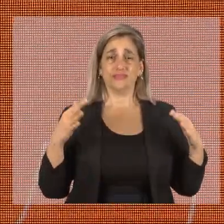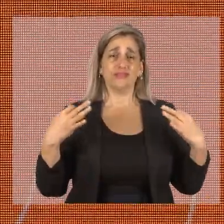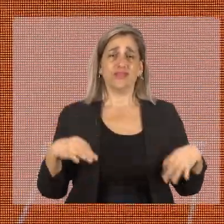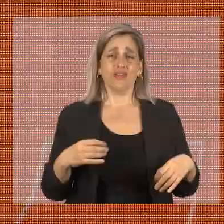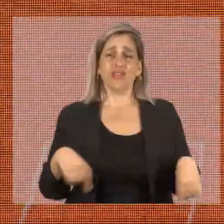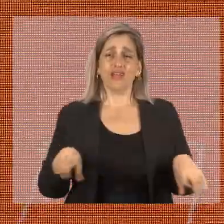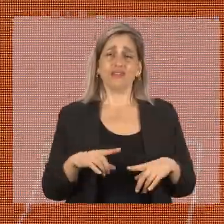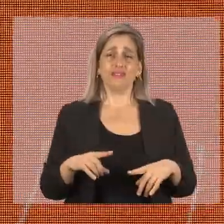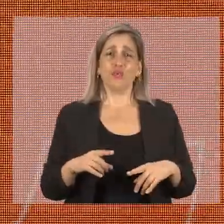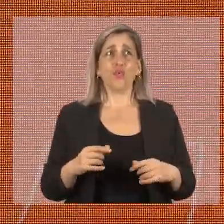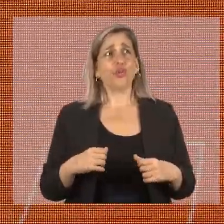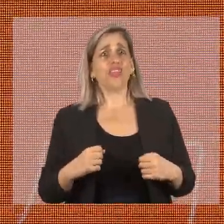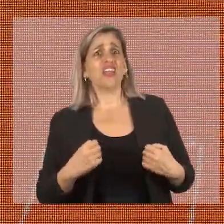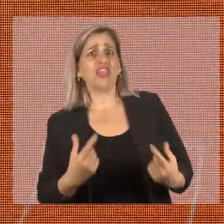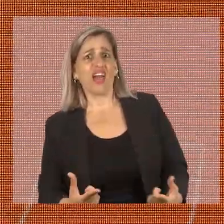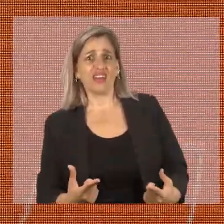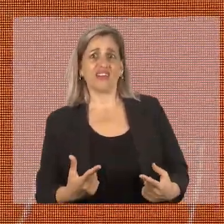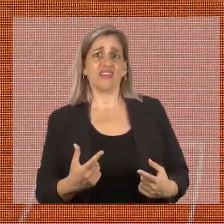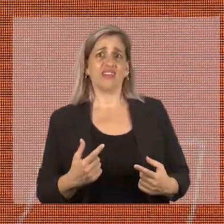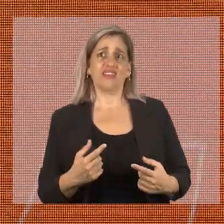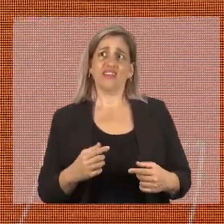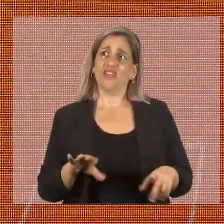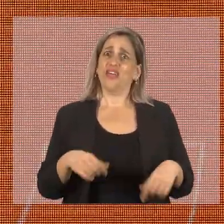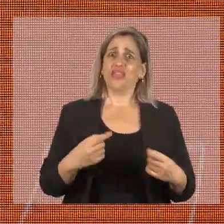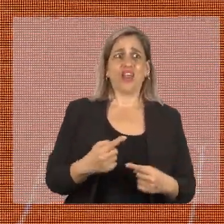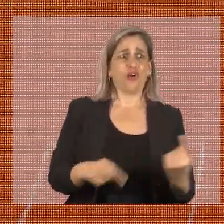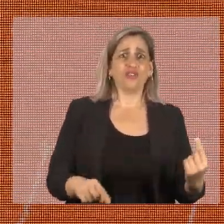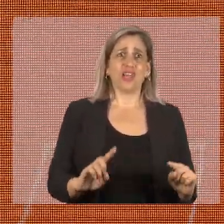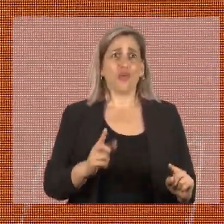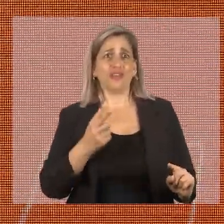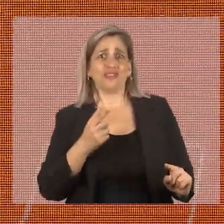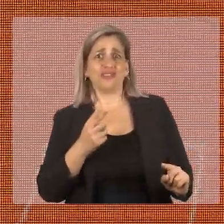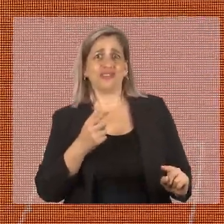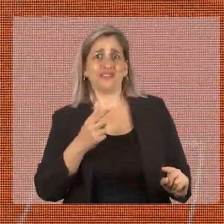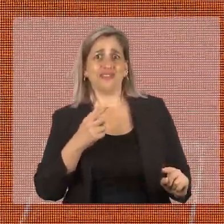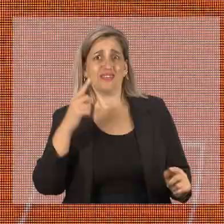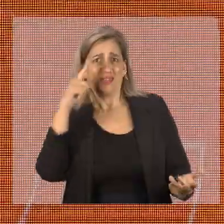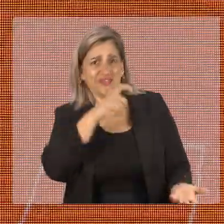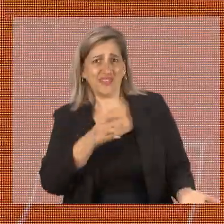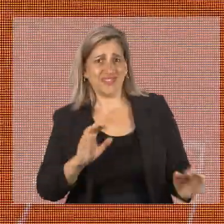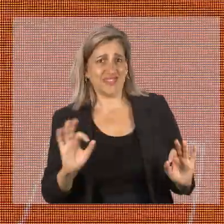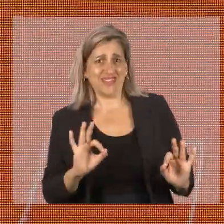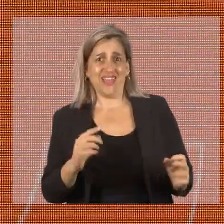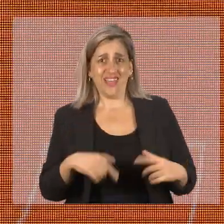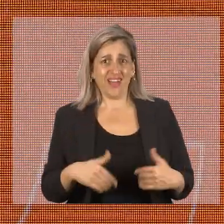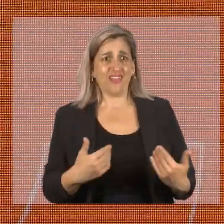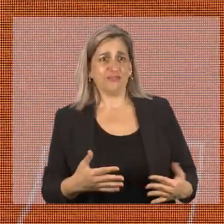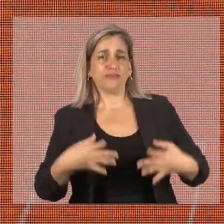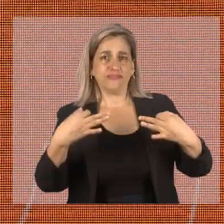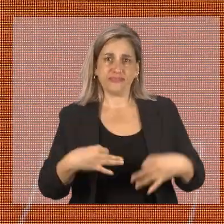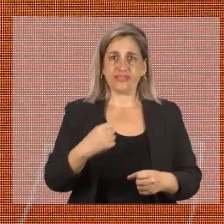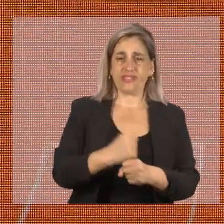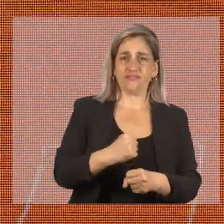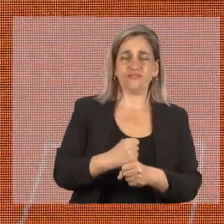Que uno lo tiene que devolver con algunas cosas que no son tan difíciles. Con